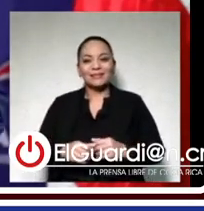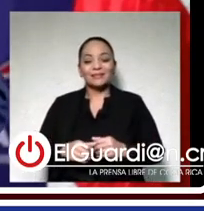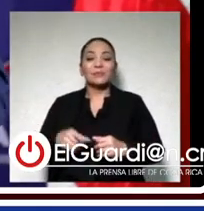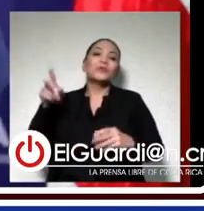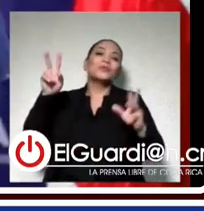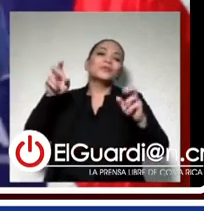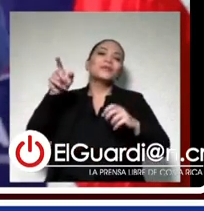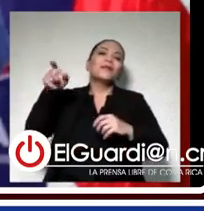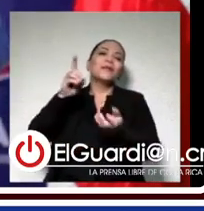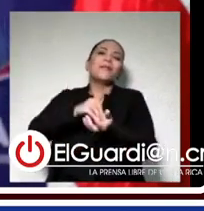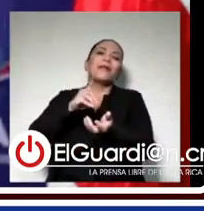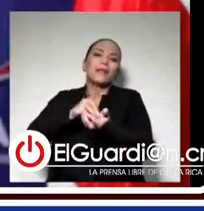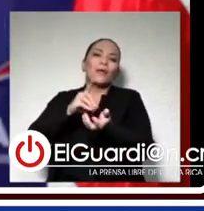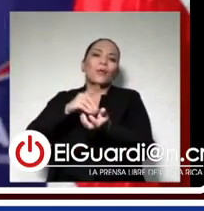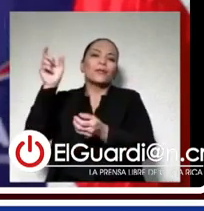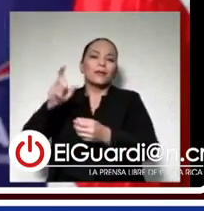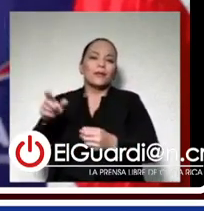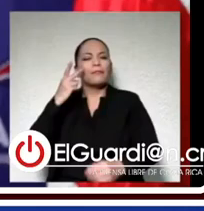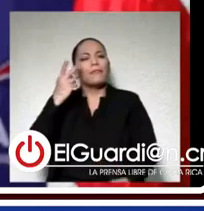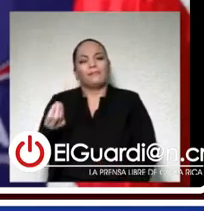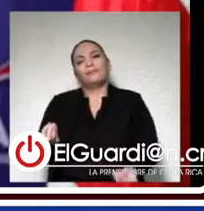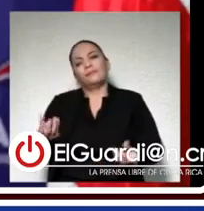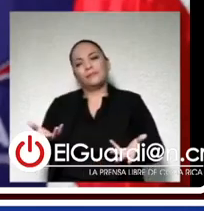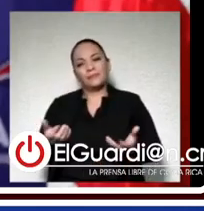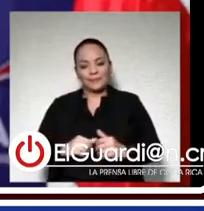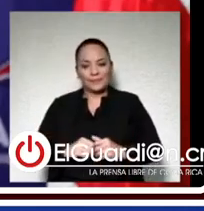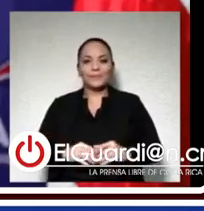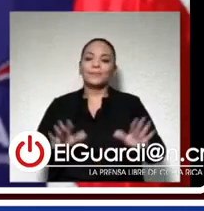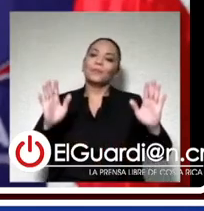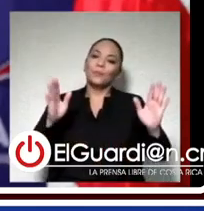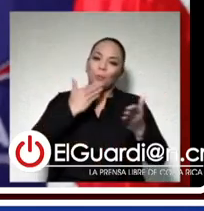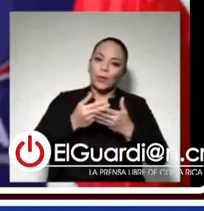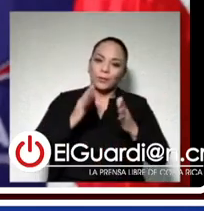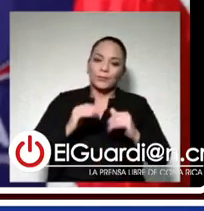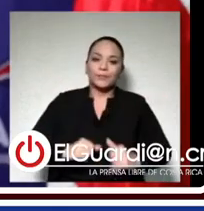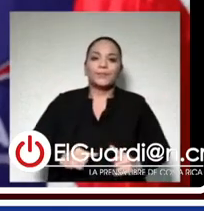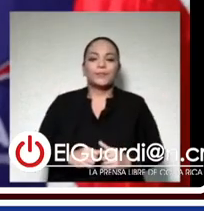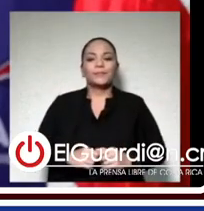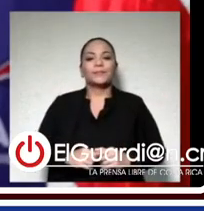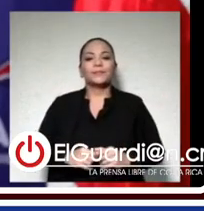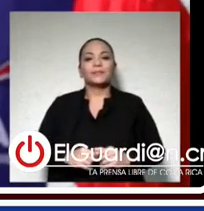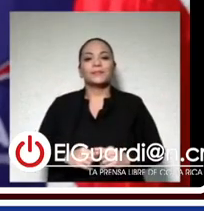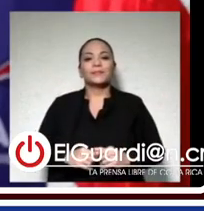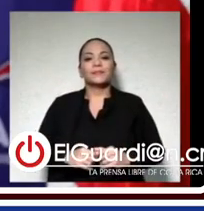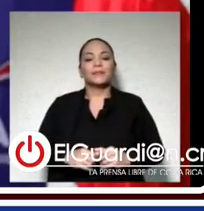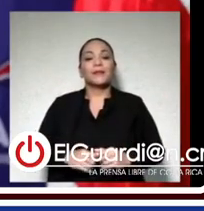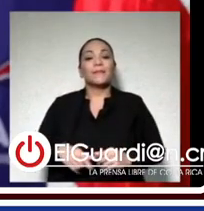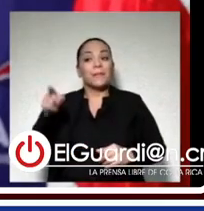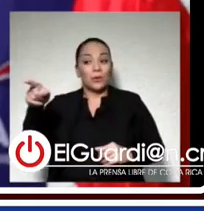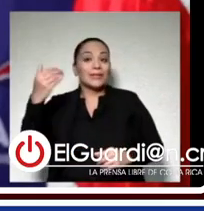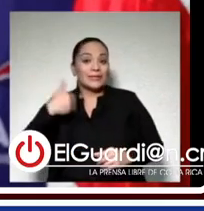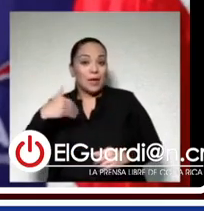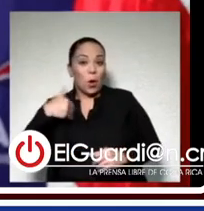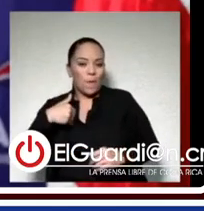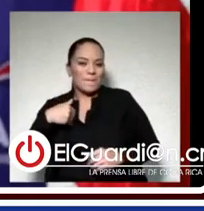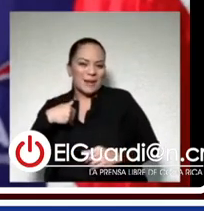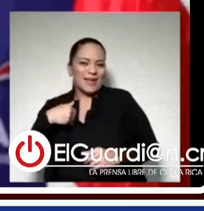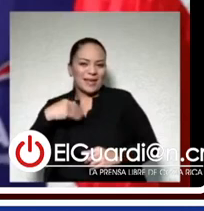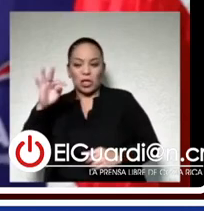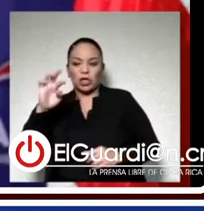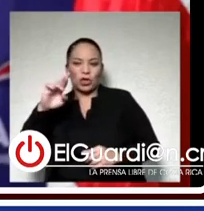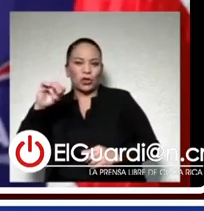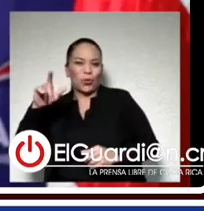en Italia. Vean el sarcasmo de esto. Bueno, y le dice, mi mamá se está muriendo